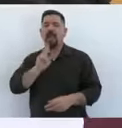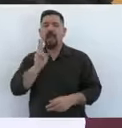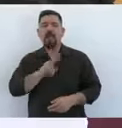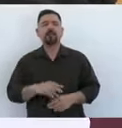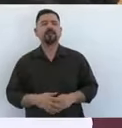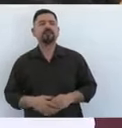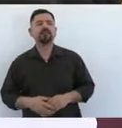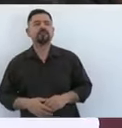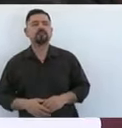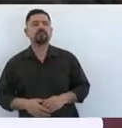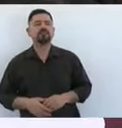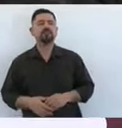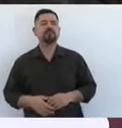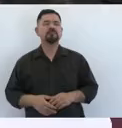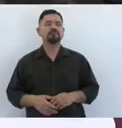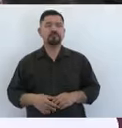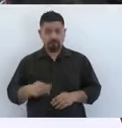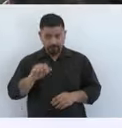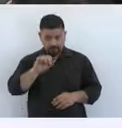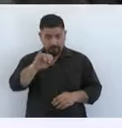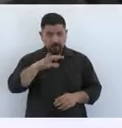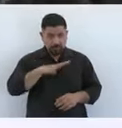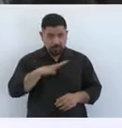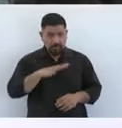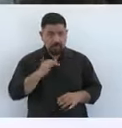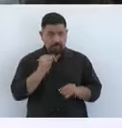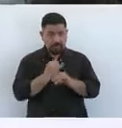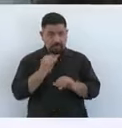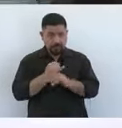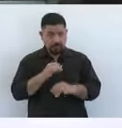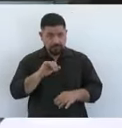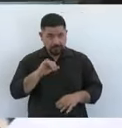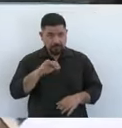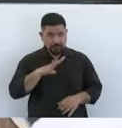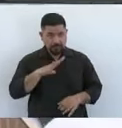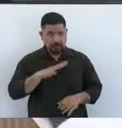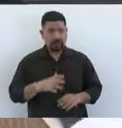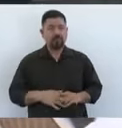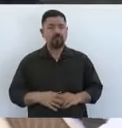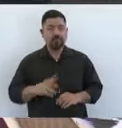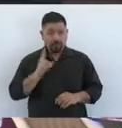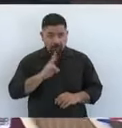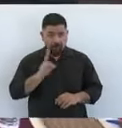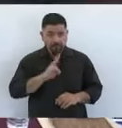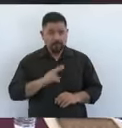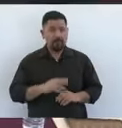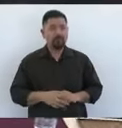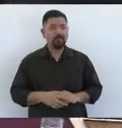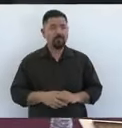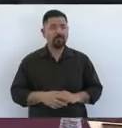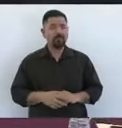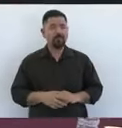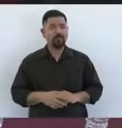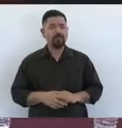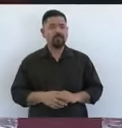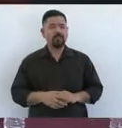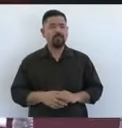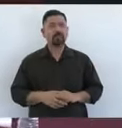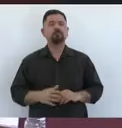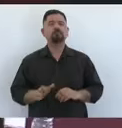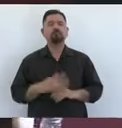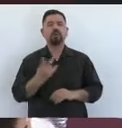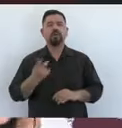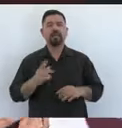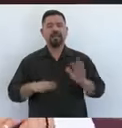entonces, ¿sí tienen ya internet? Pero a ver, porque hay un